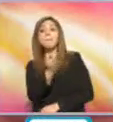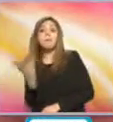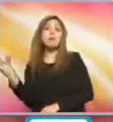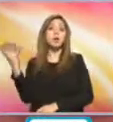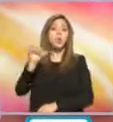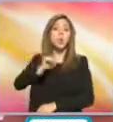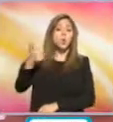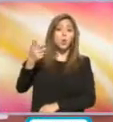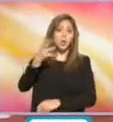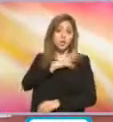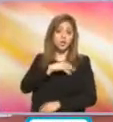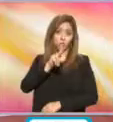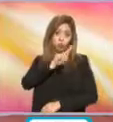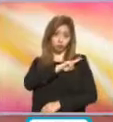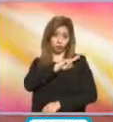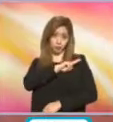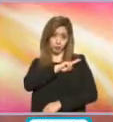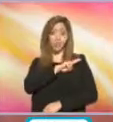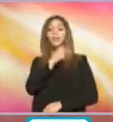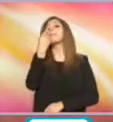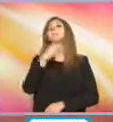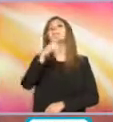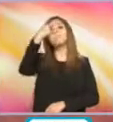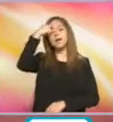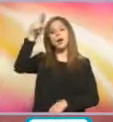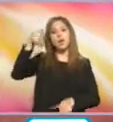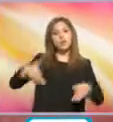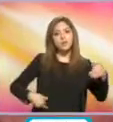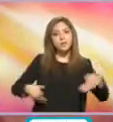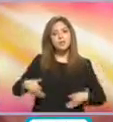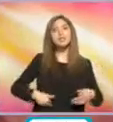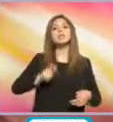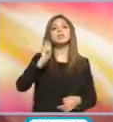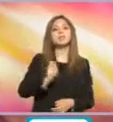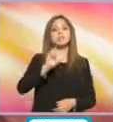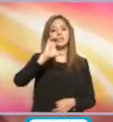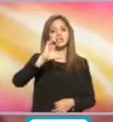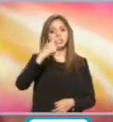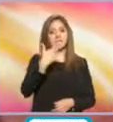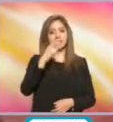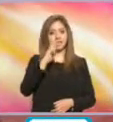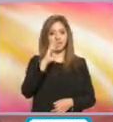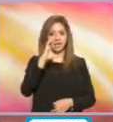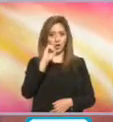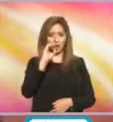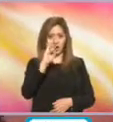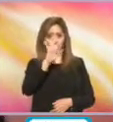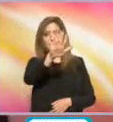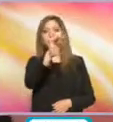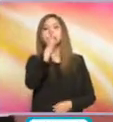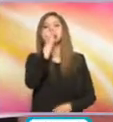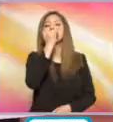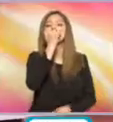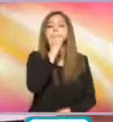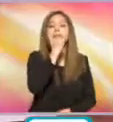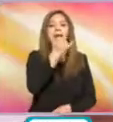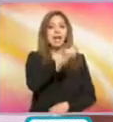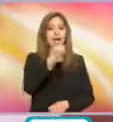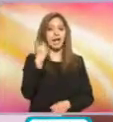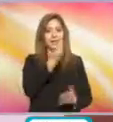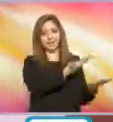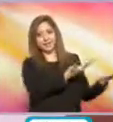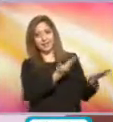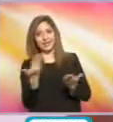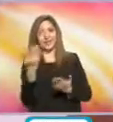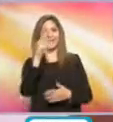para abrir boca tenemos una obra de teatro, volvemos con Chejov. Voy a invitar a Liliana antes de que comiences con Chejov. Sí. Pásale,